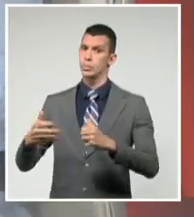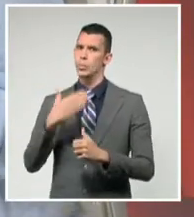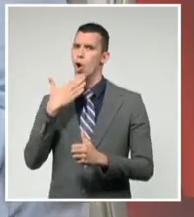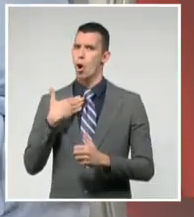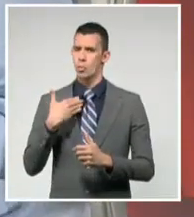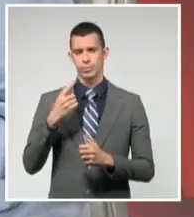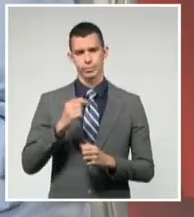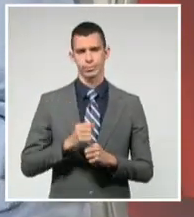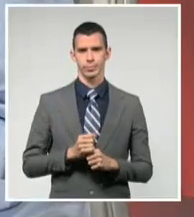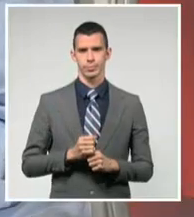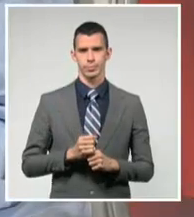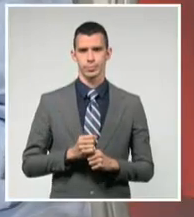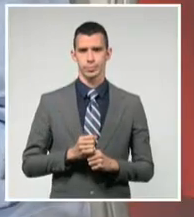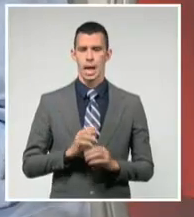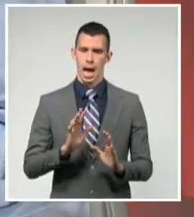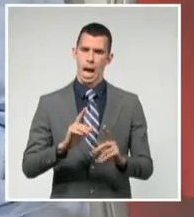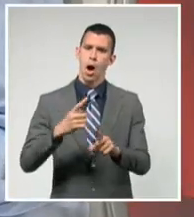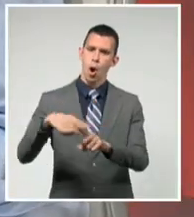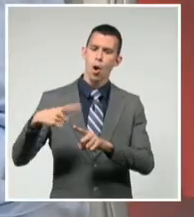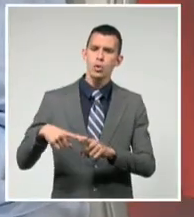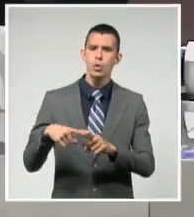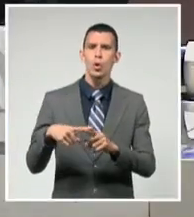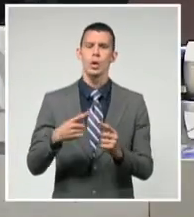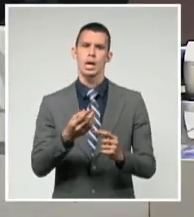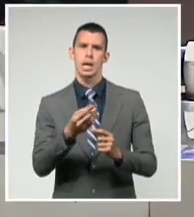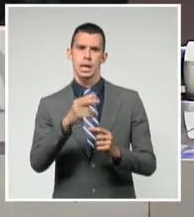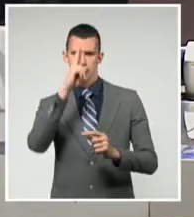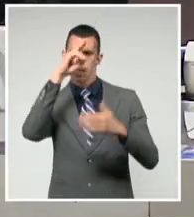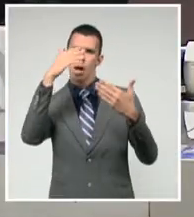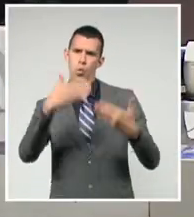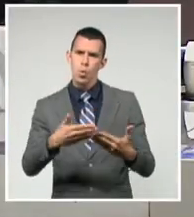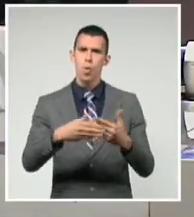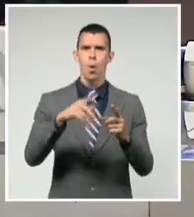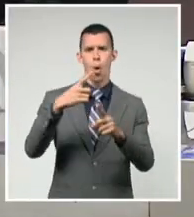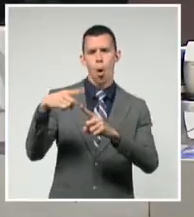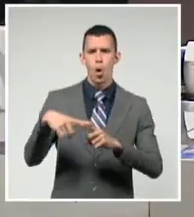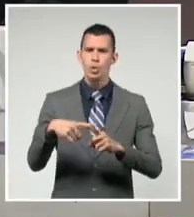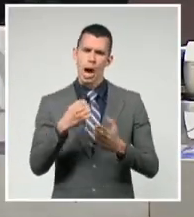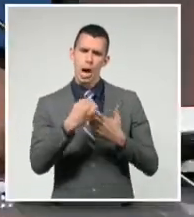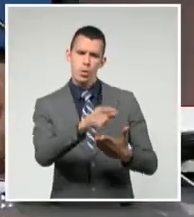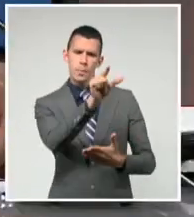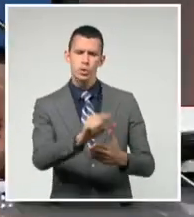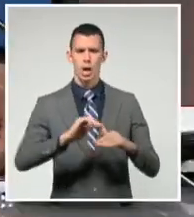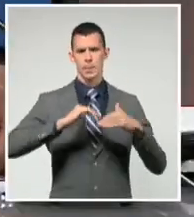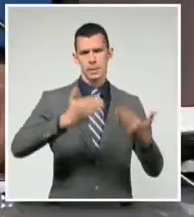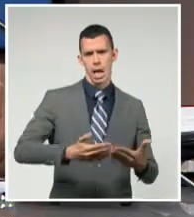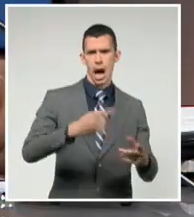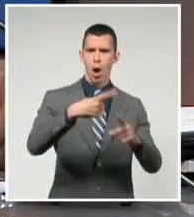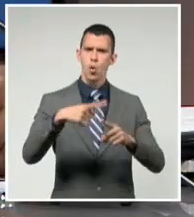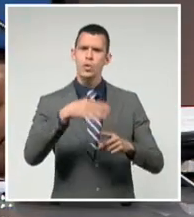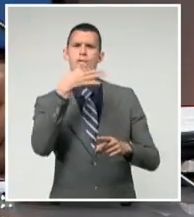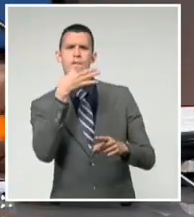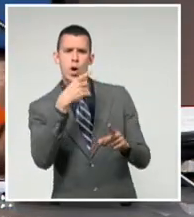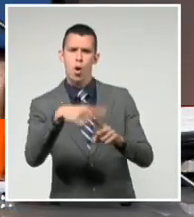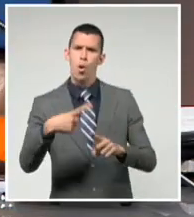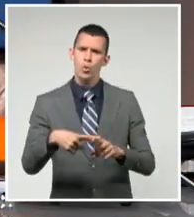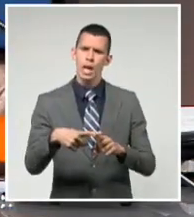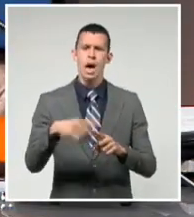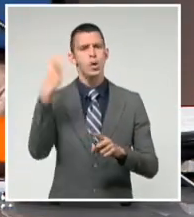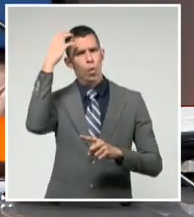mantendrán centralizados lo que algunos subsidios o sea algunos algunos tendrán subsidios y otros no según